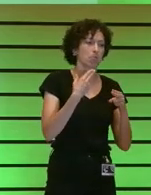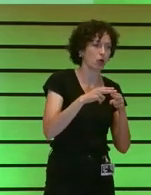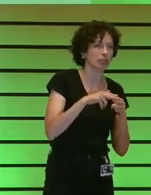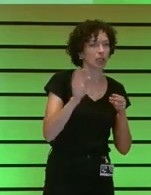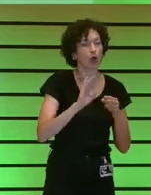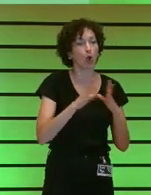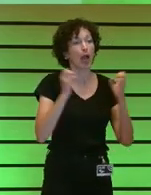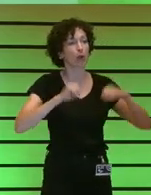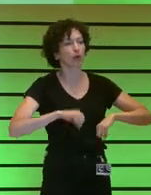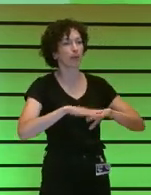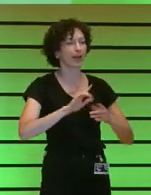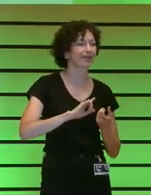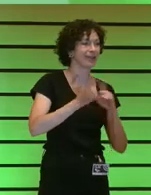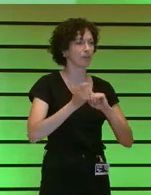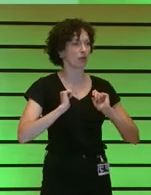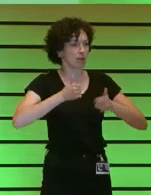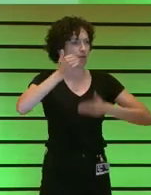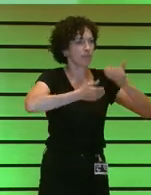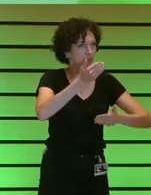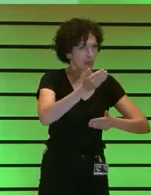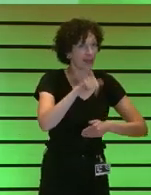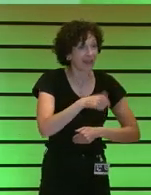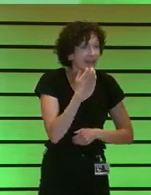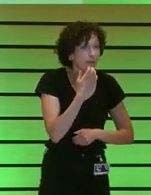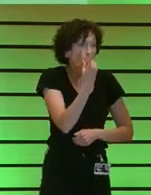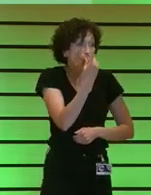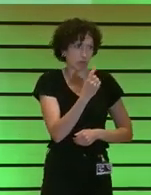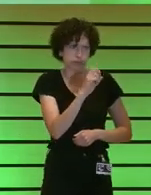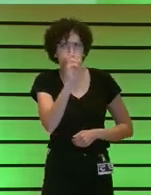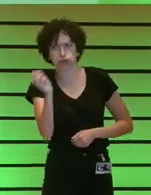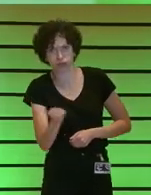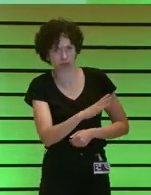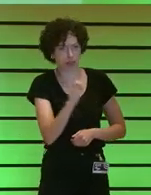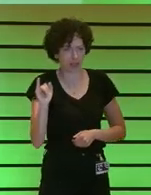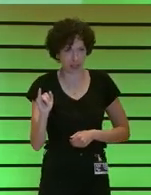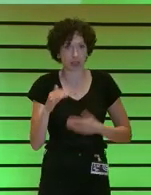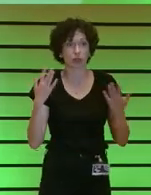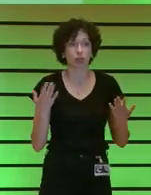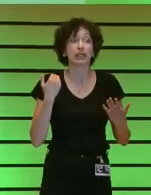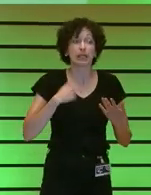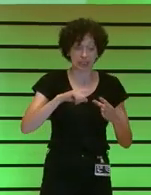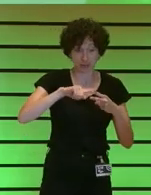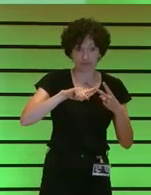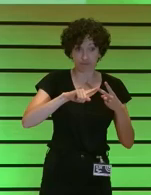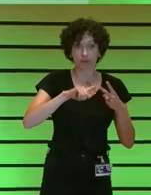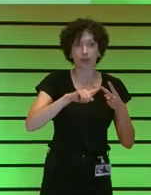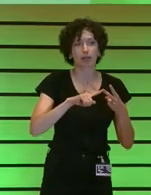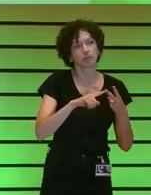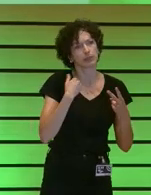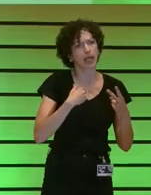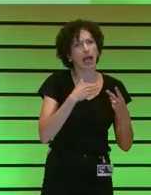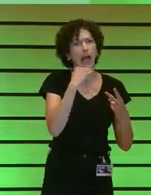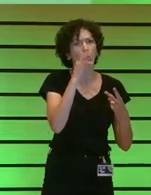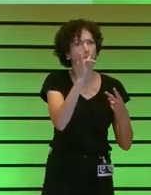posible el cambio ese es un ejemplo Pero hay muchos más por lo tanto segundo motivo hay cosas que ya se están haciendo bien y tercer motivo para